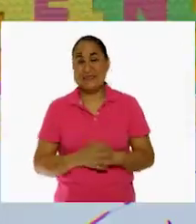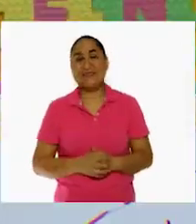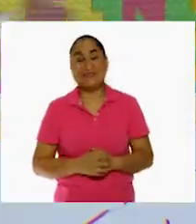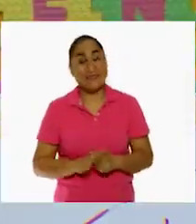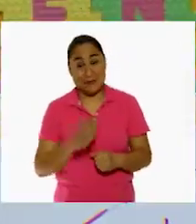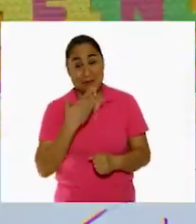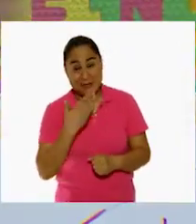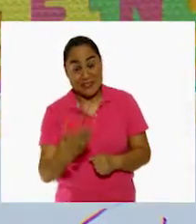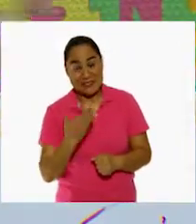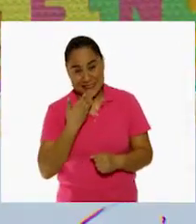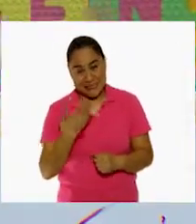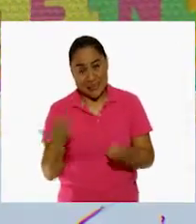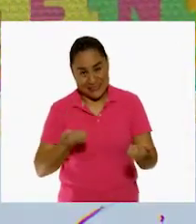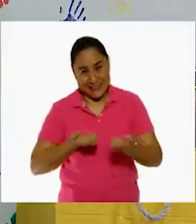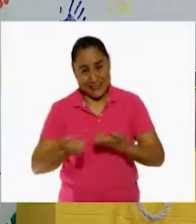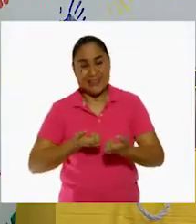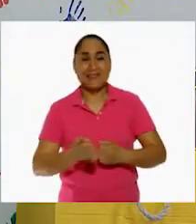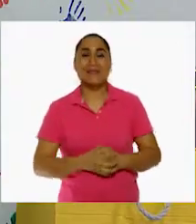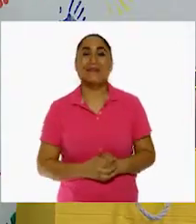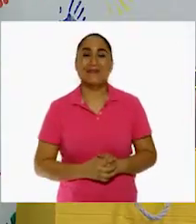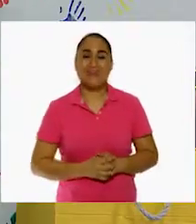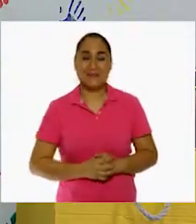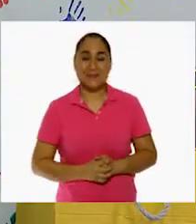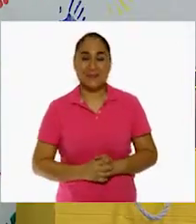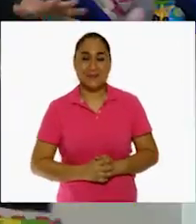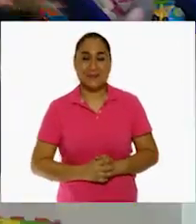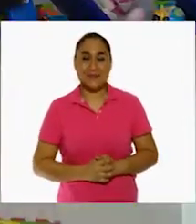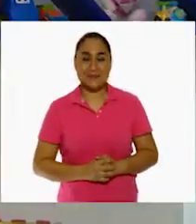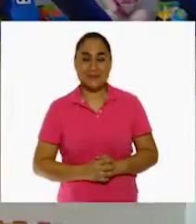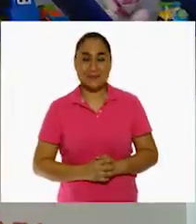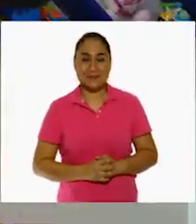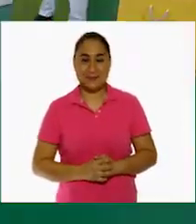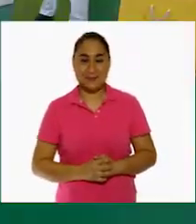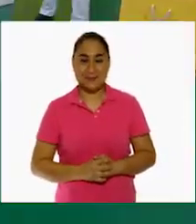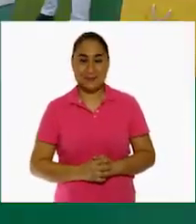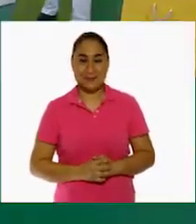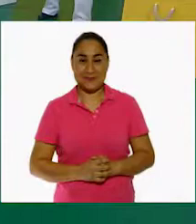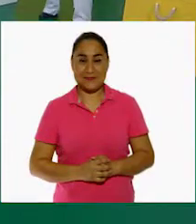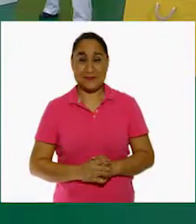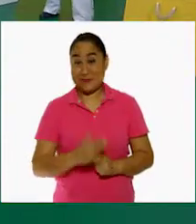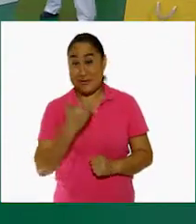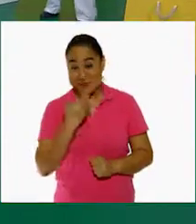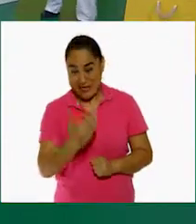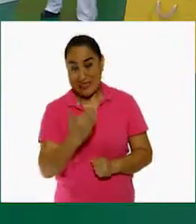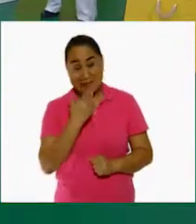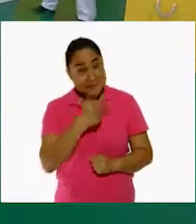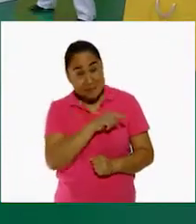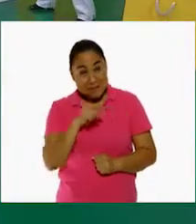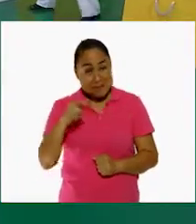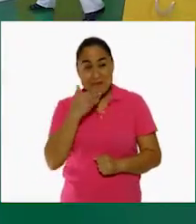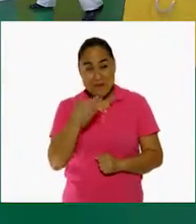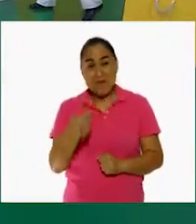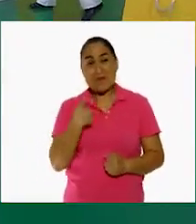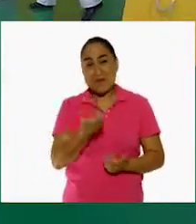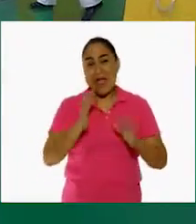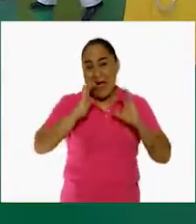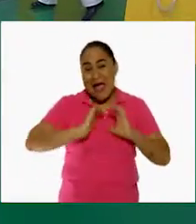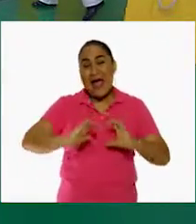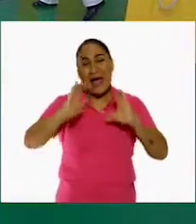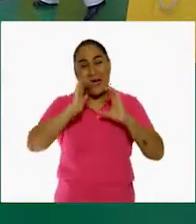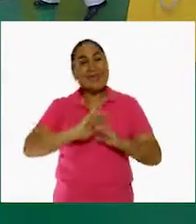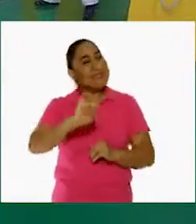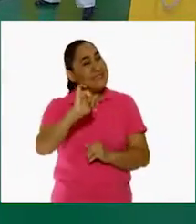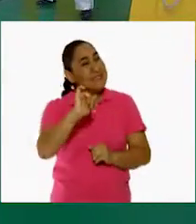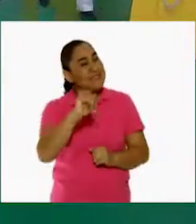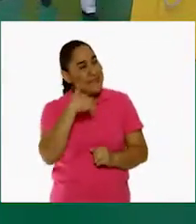Muy bien. A los lados, a los lados, a los lados. Eso, maestro. Muy bien, Eric. Te voy a cantar. Canta, canta,